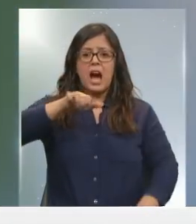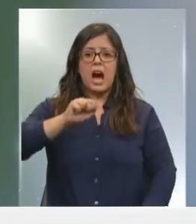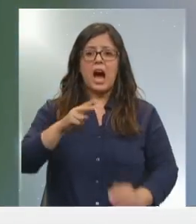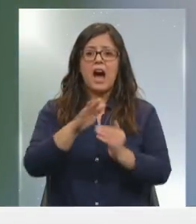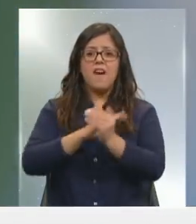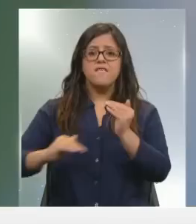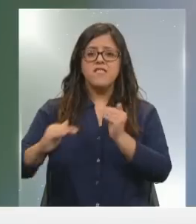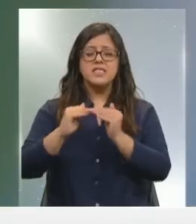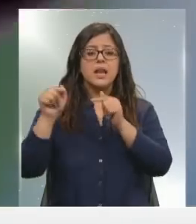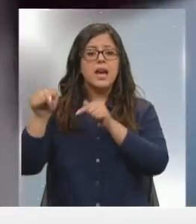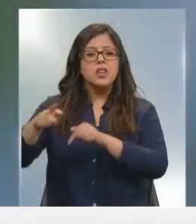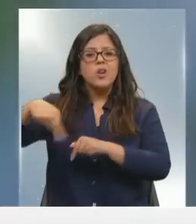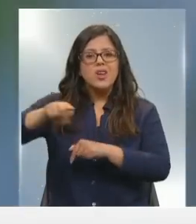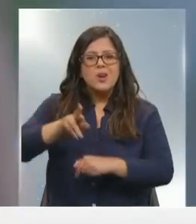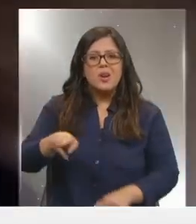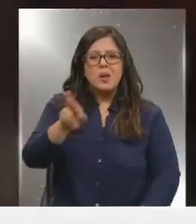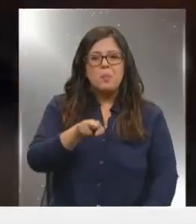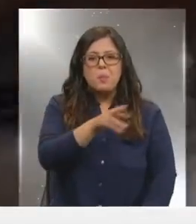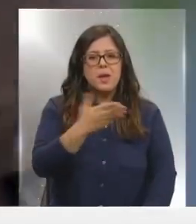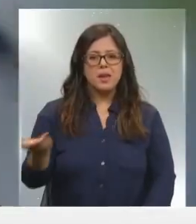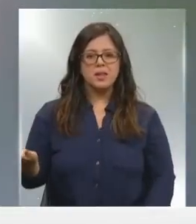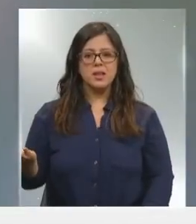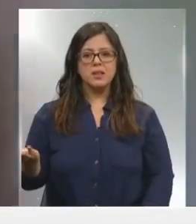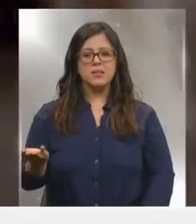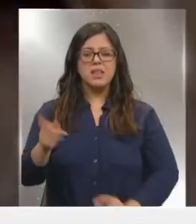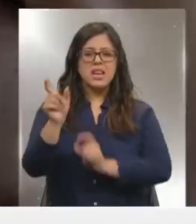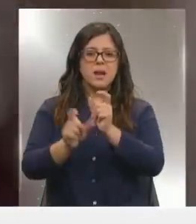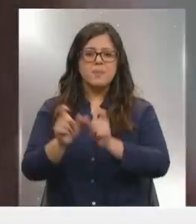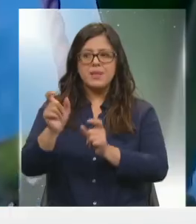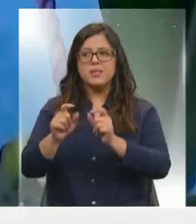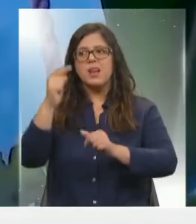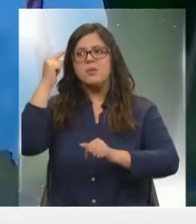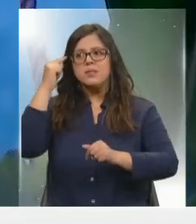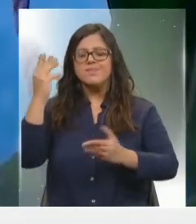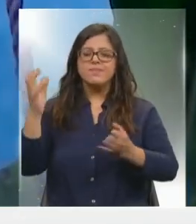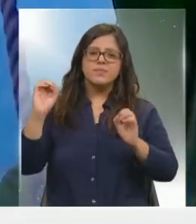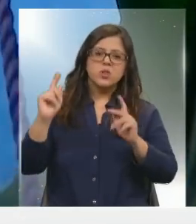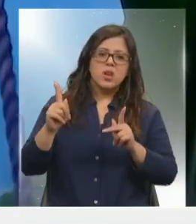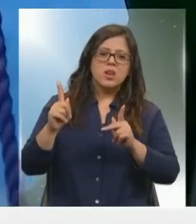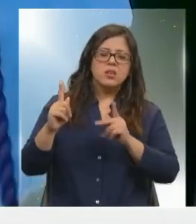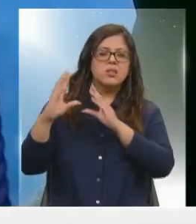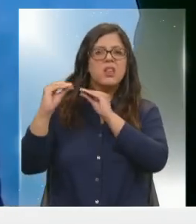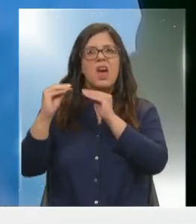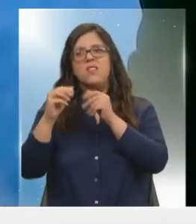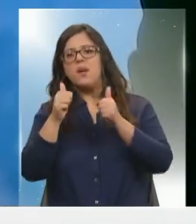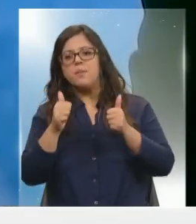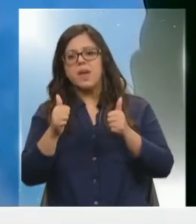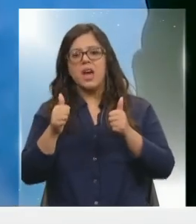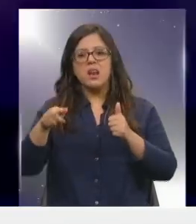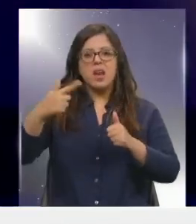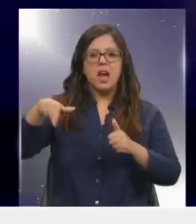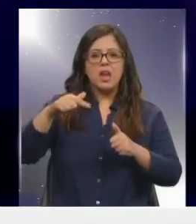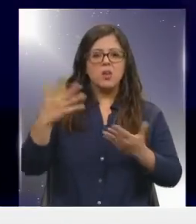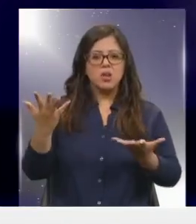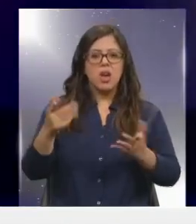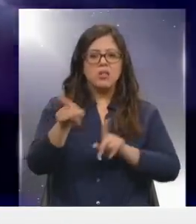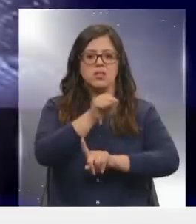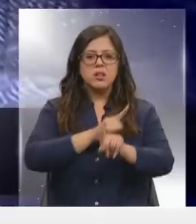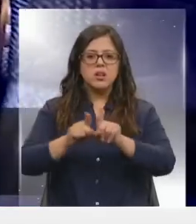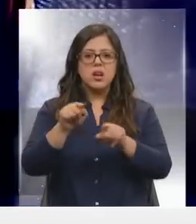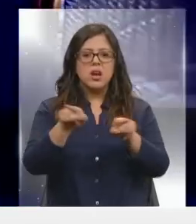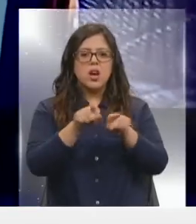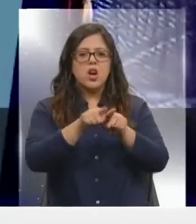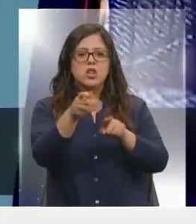sea, esto ya siempre lo hacen. Y nos falta la gente que cae, o sea, puta, te hablan tan bonito, tienen el don de la palabra. Hermano, vos